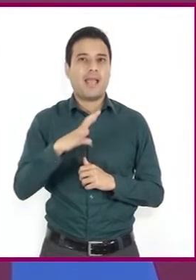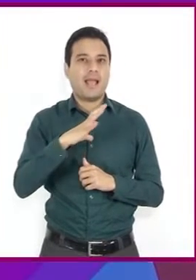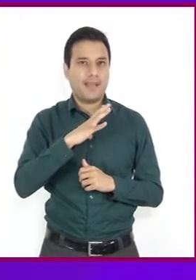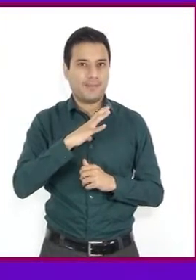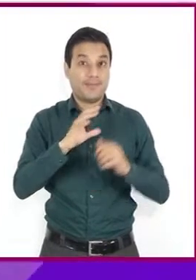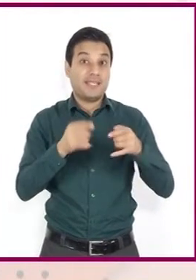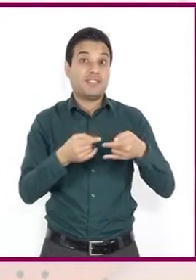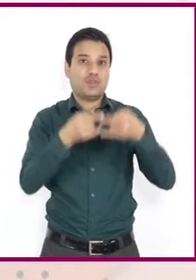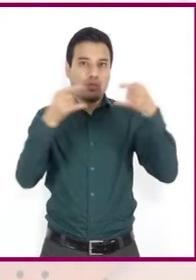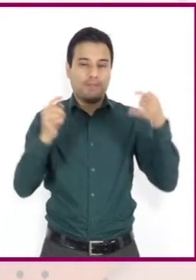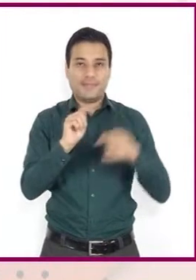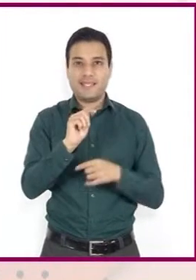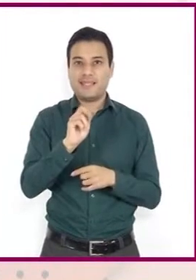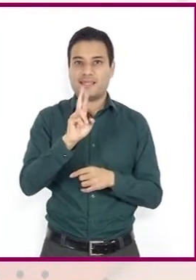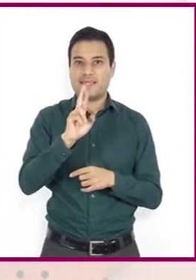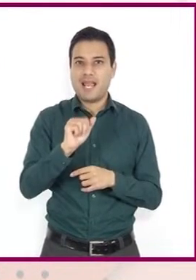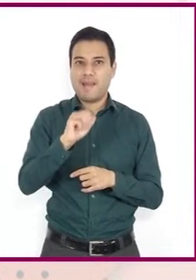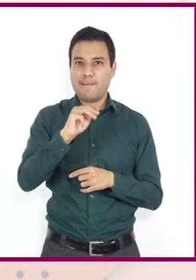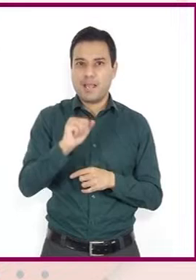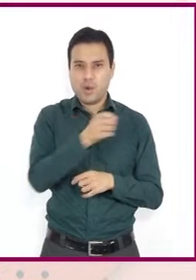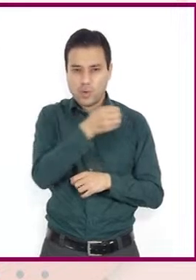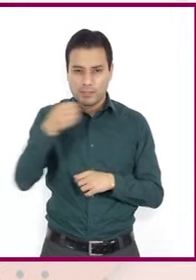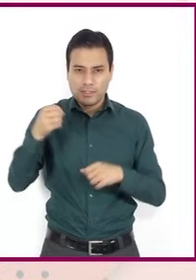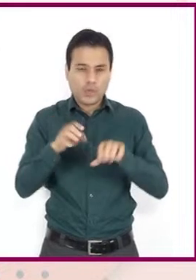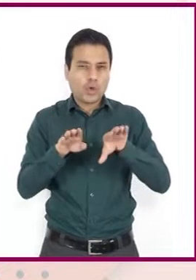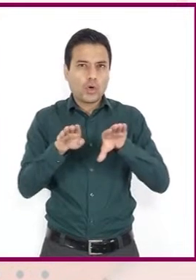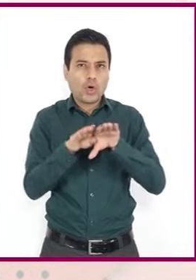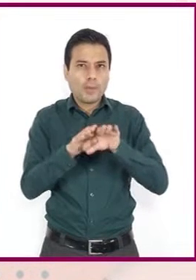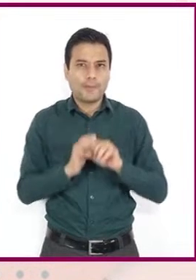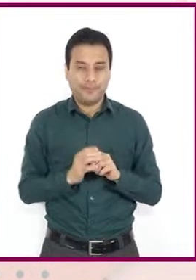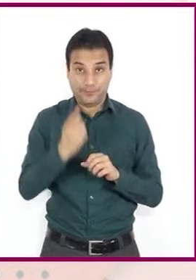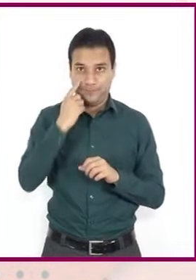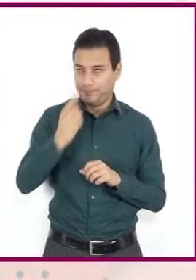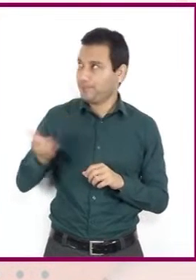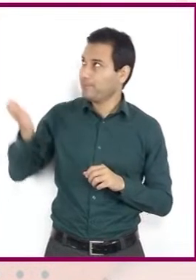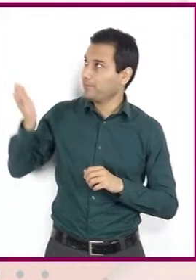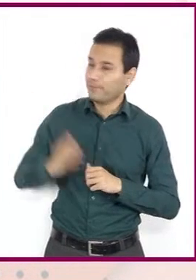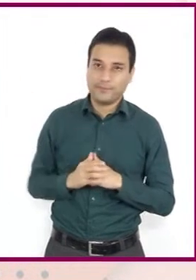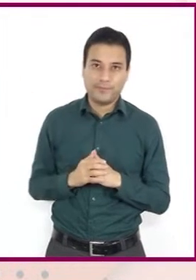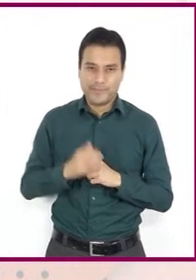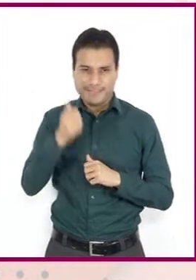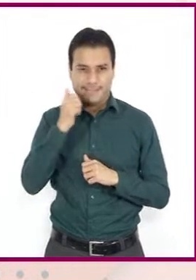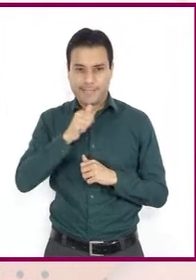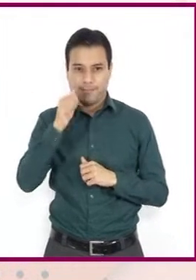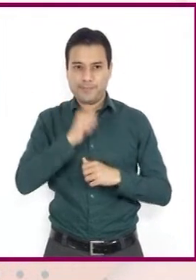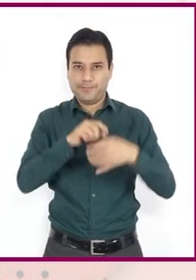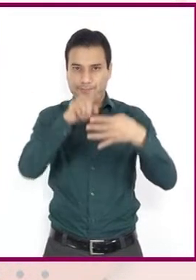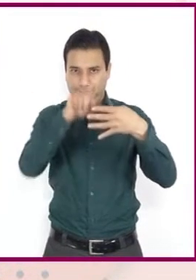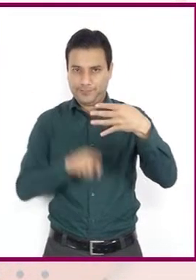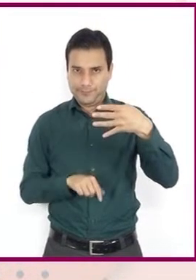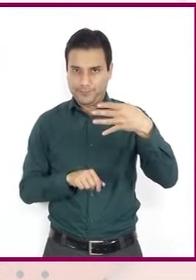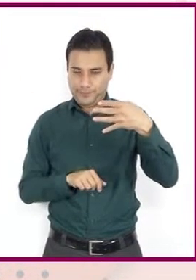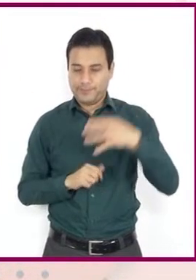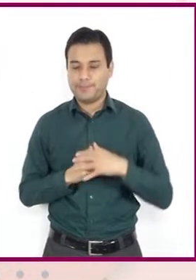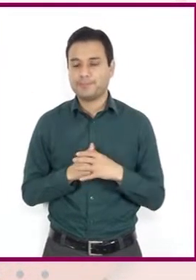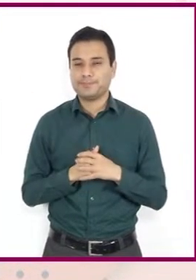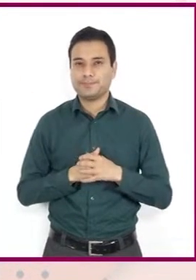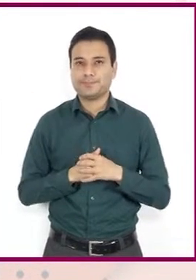una trama. La trama de una narración generalmente consta de estas